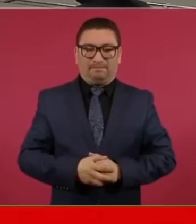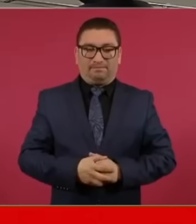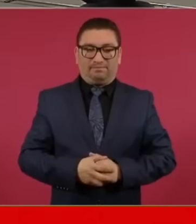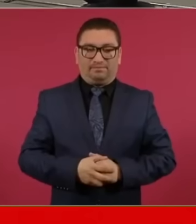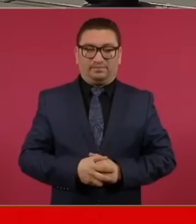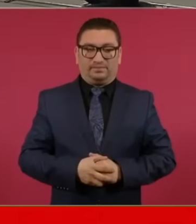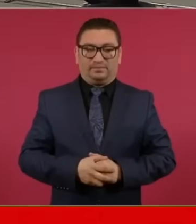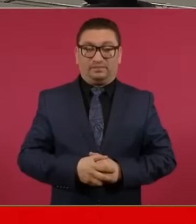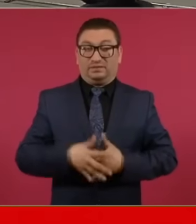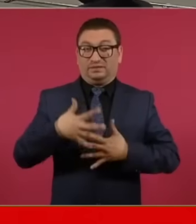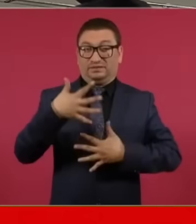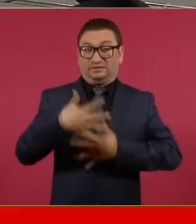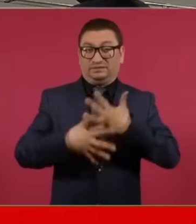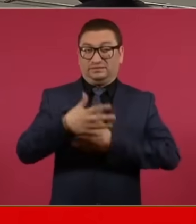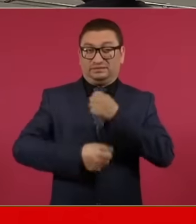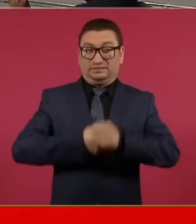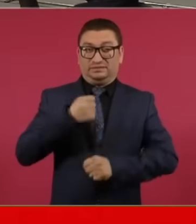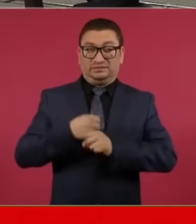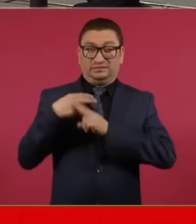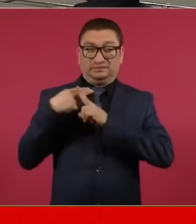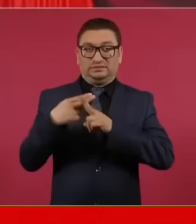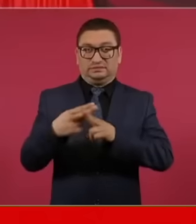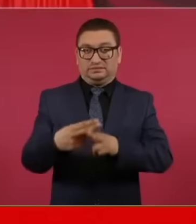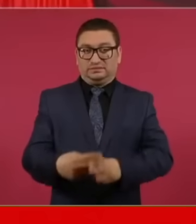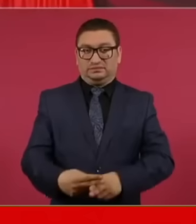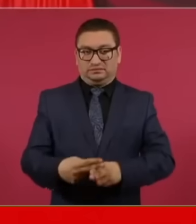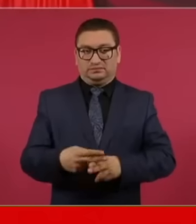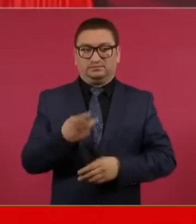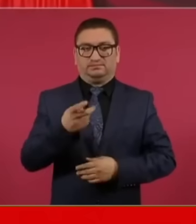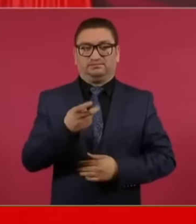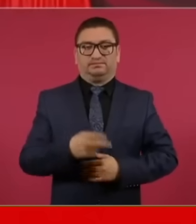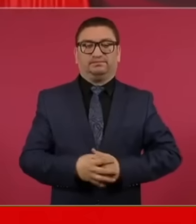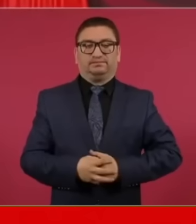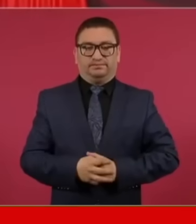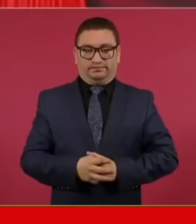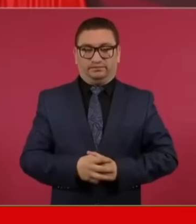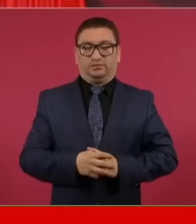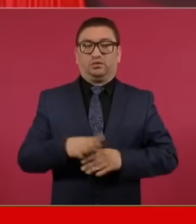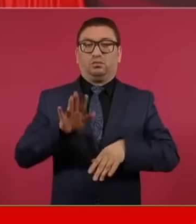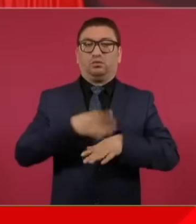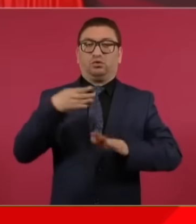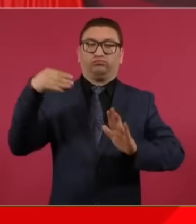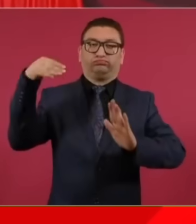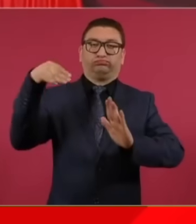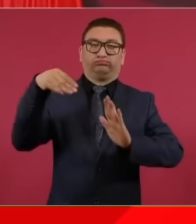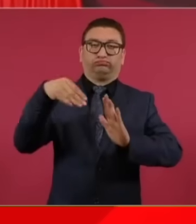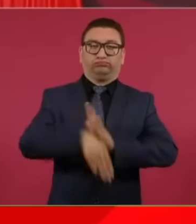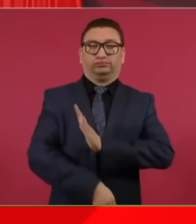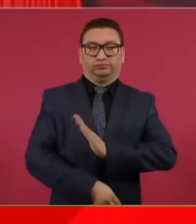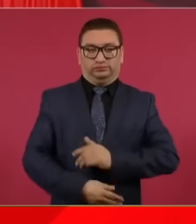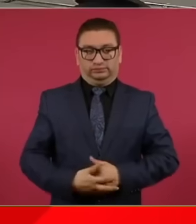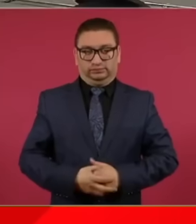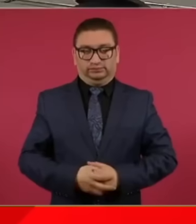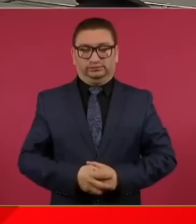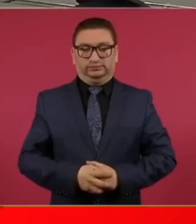Estos son 15 años consecutivos de caída.